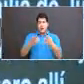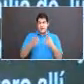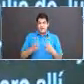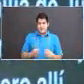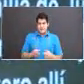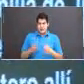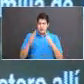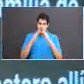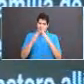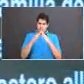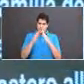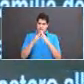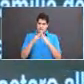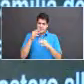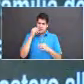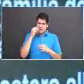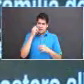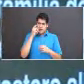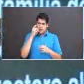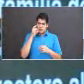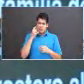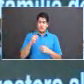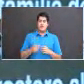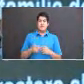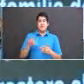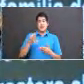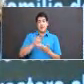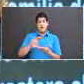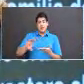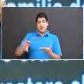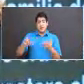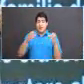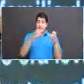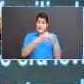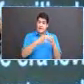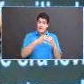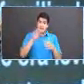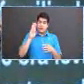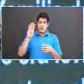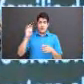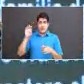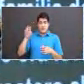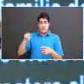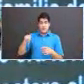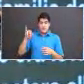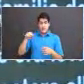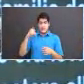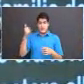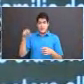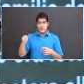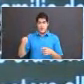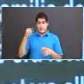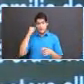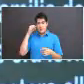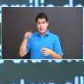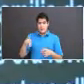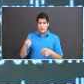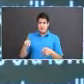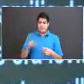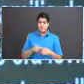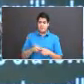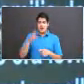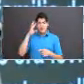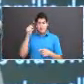Y los hombres de la ciudad, que eran de la tribu de Benjamín, rodearon la casa, igual que los de Sodoma,